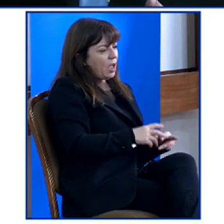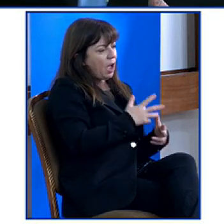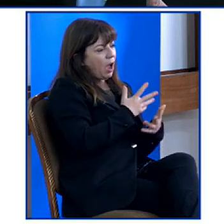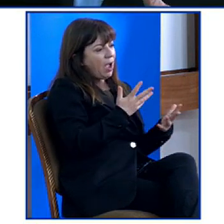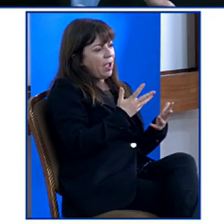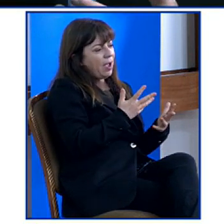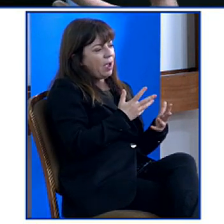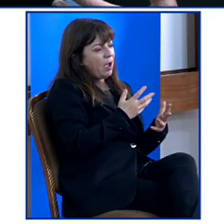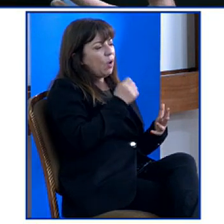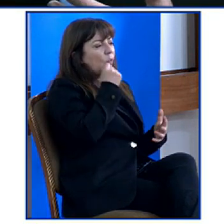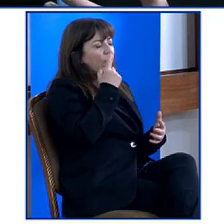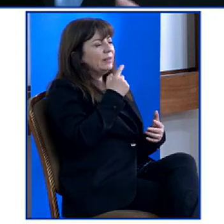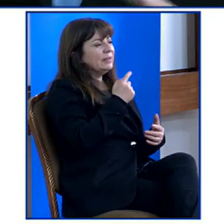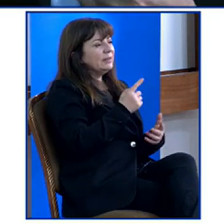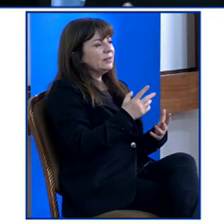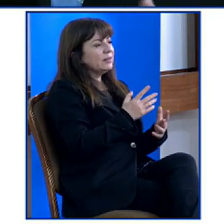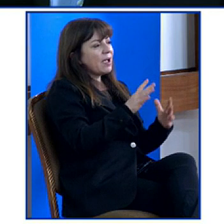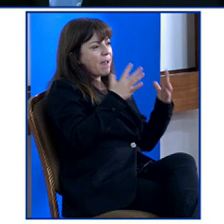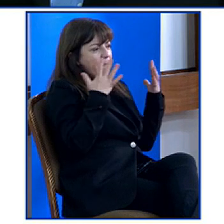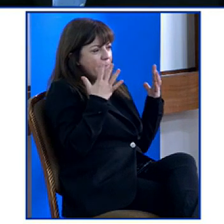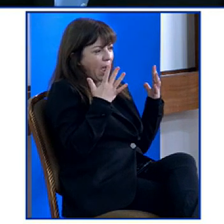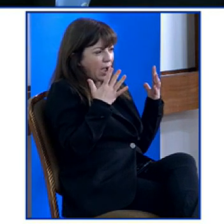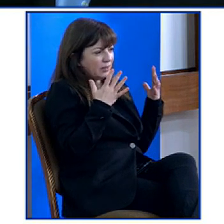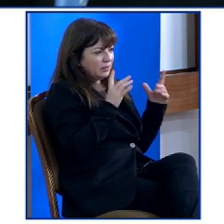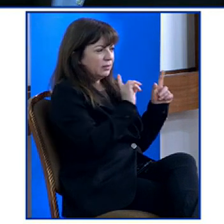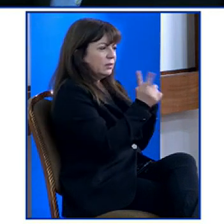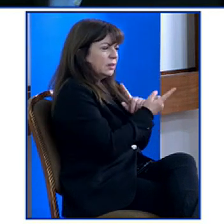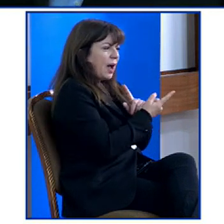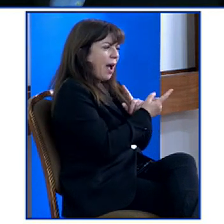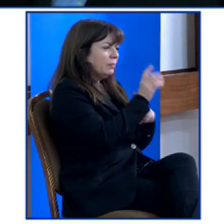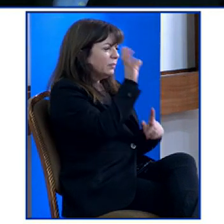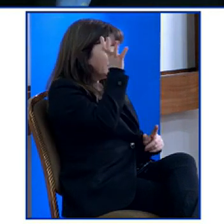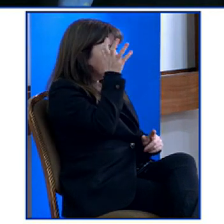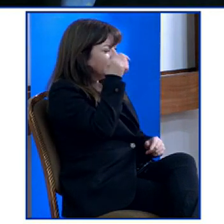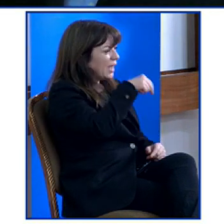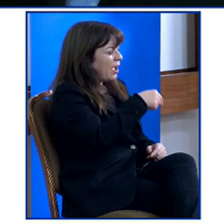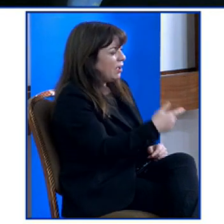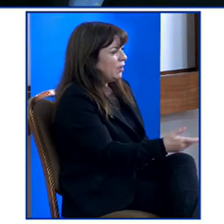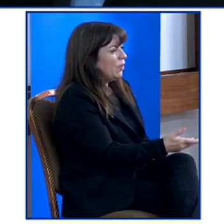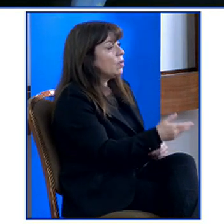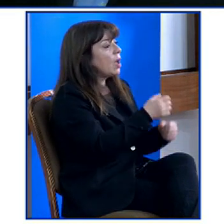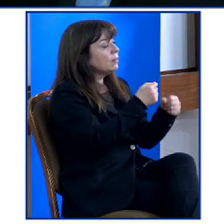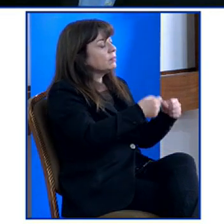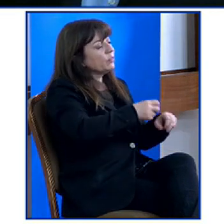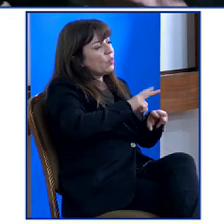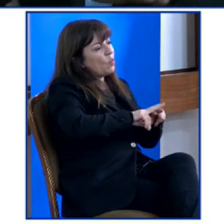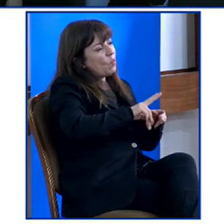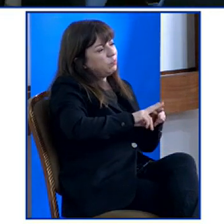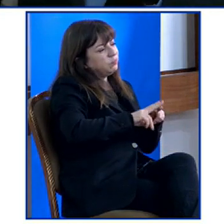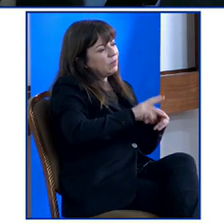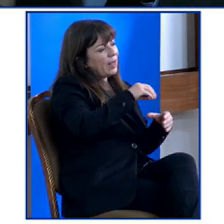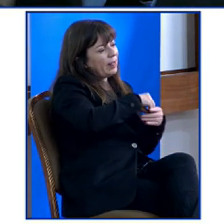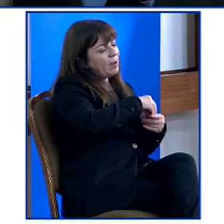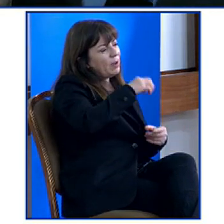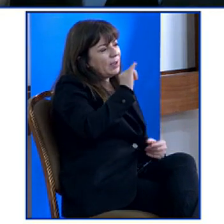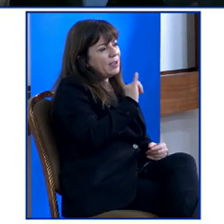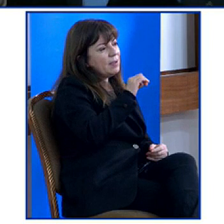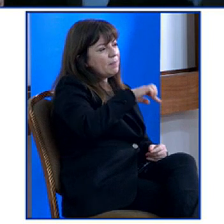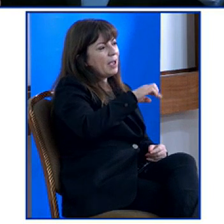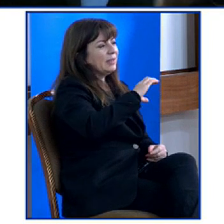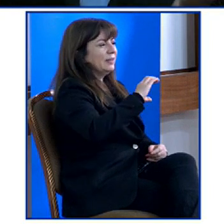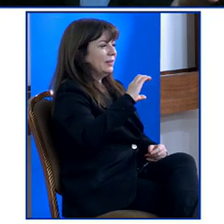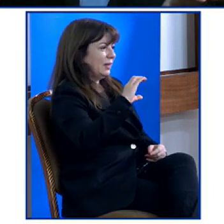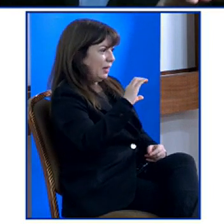impacto del cambio climático que estamos teniendo actualmente. Y esto se puede hacer porque dentro del IPCC hay series